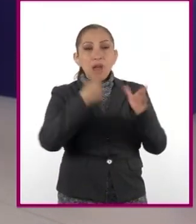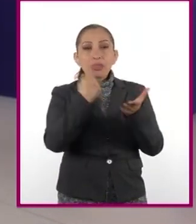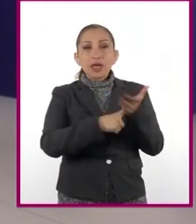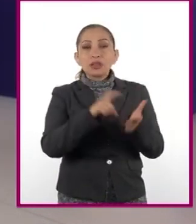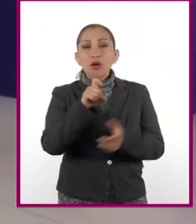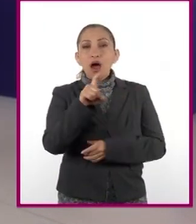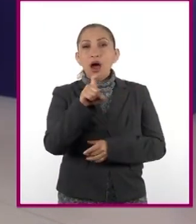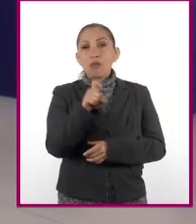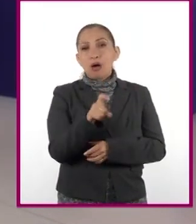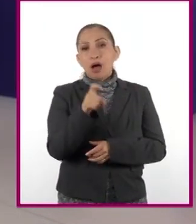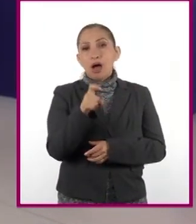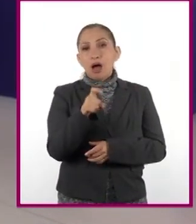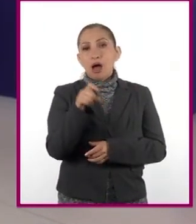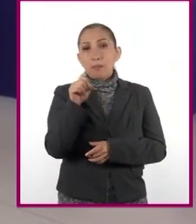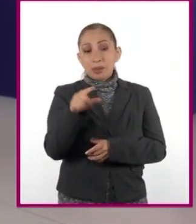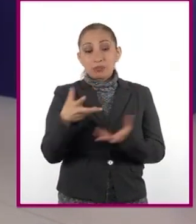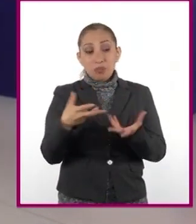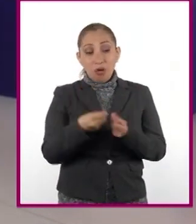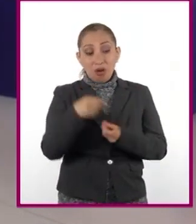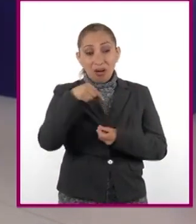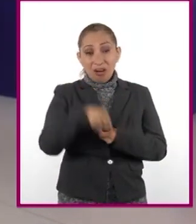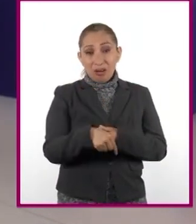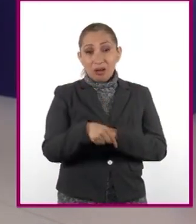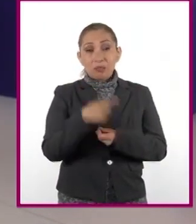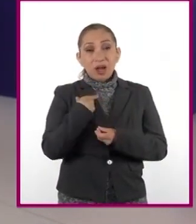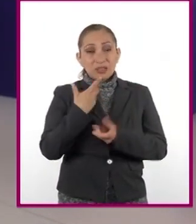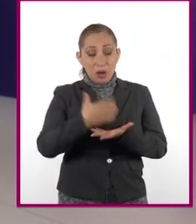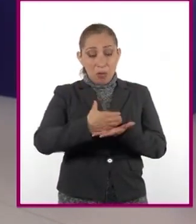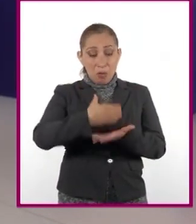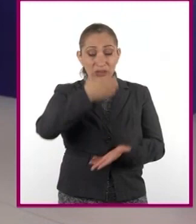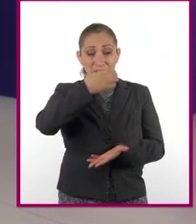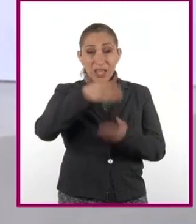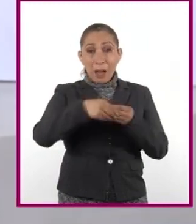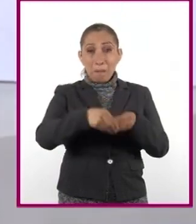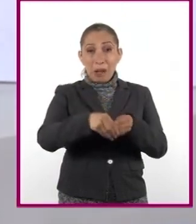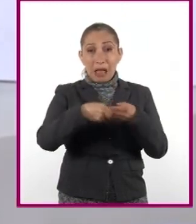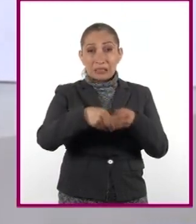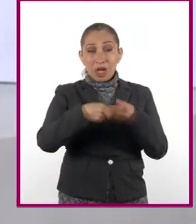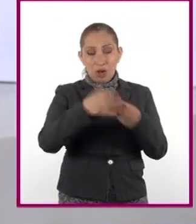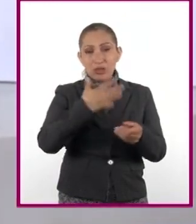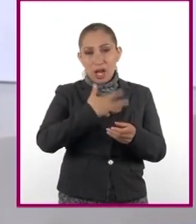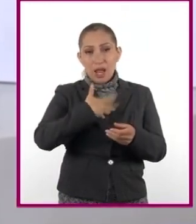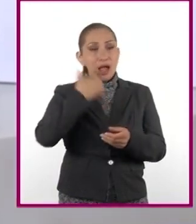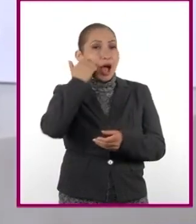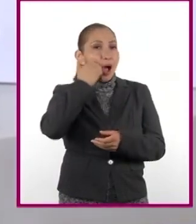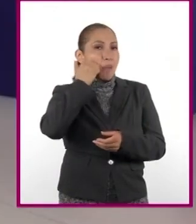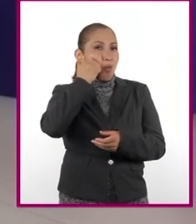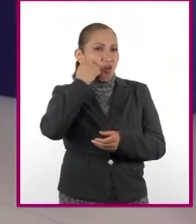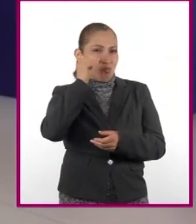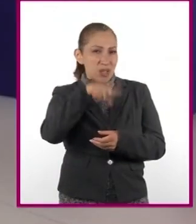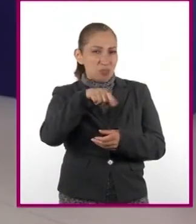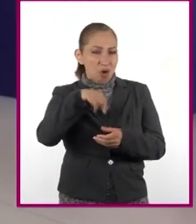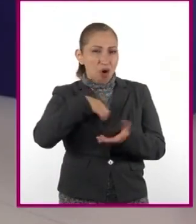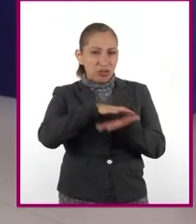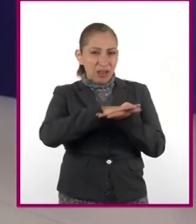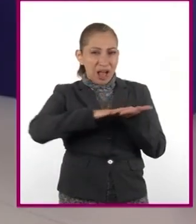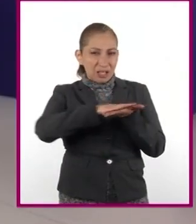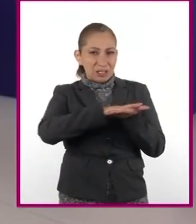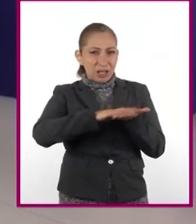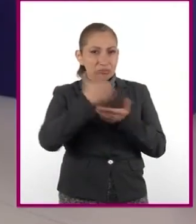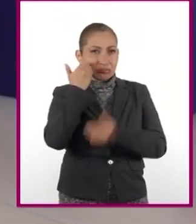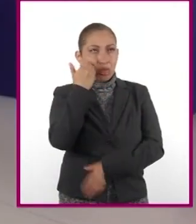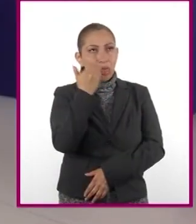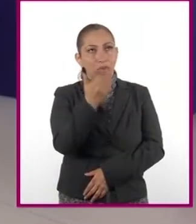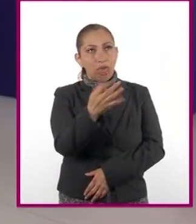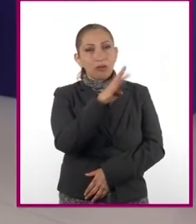y sólidos al mismo tiempo, pues las botellas de plástico que contienen a los lavatrastos pueden tardar más